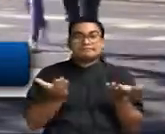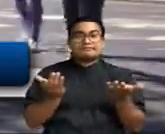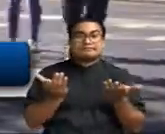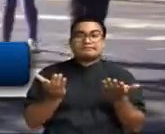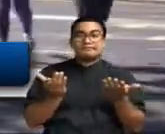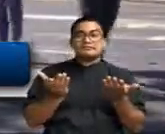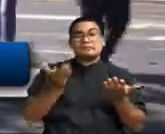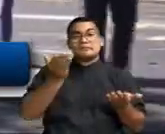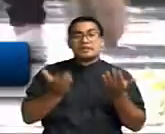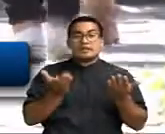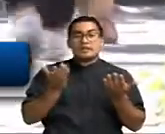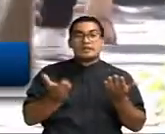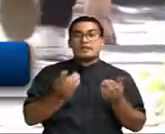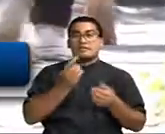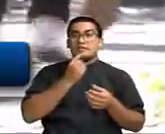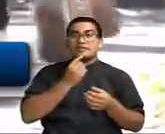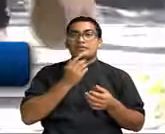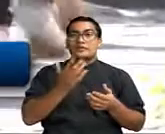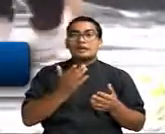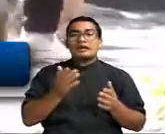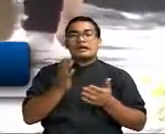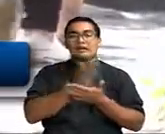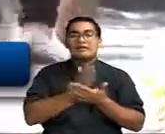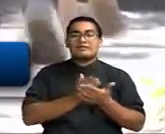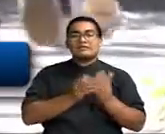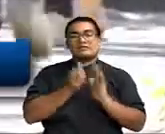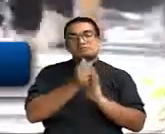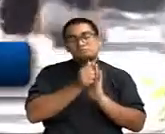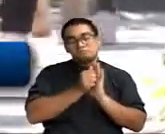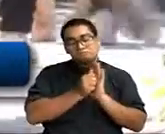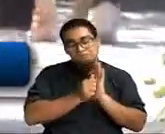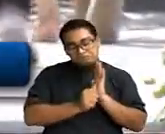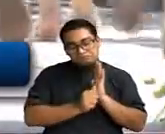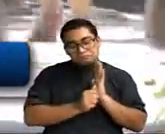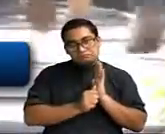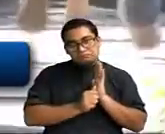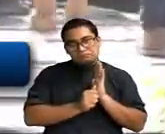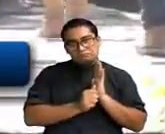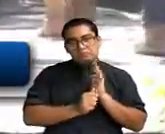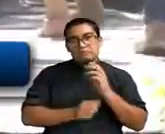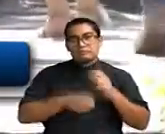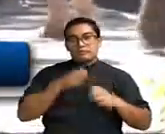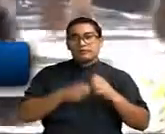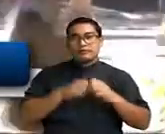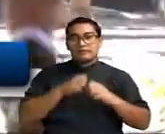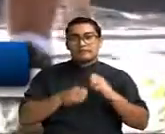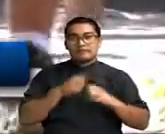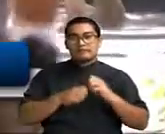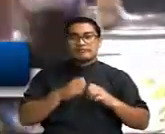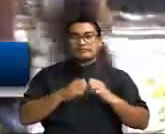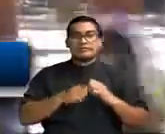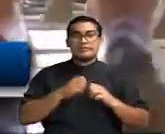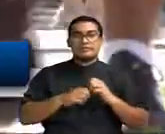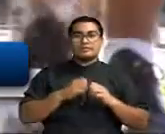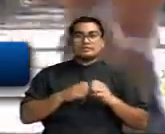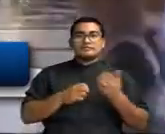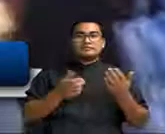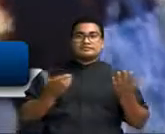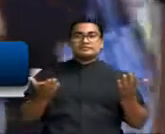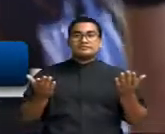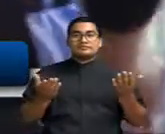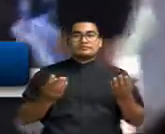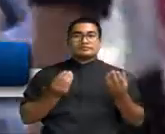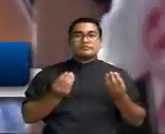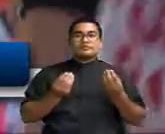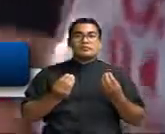Probablemente porque asociado a la depresión. La depresión es la principal causa de consulta en nuestra emergencia